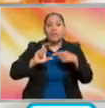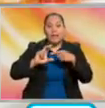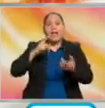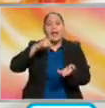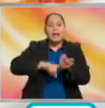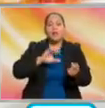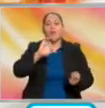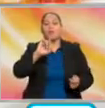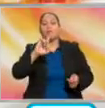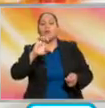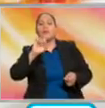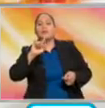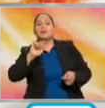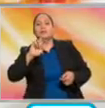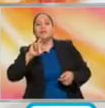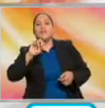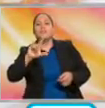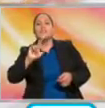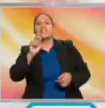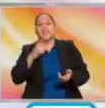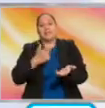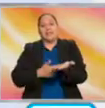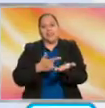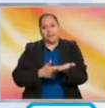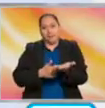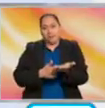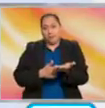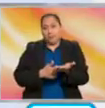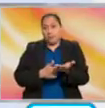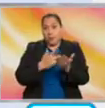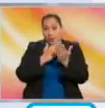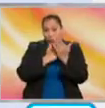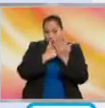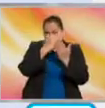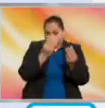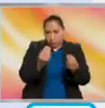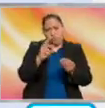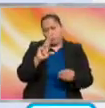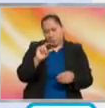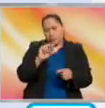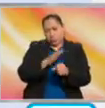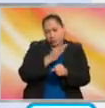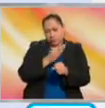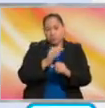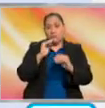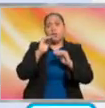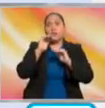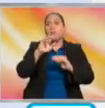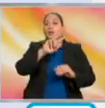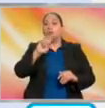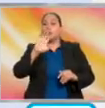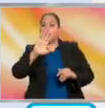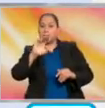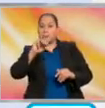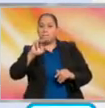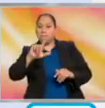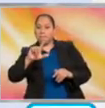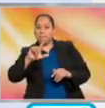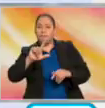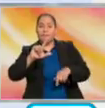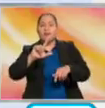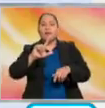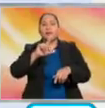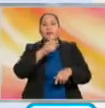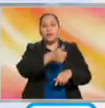colesterol. Entonces, no es una cantidad altísima, sí es importante, tiene 205 miligramos